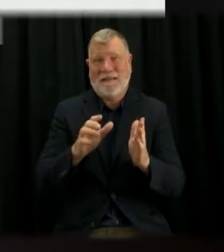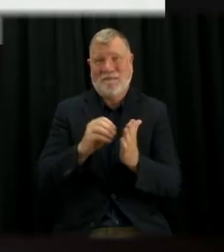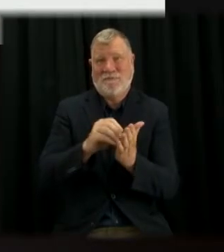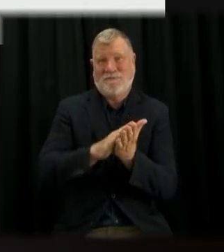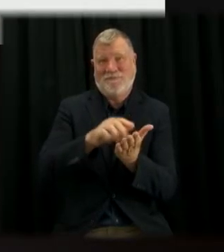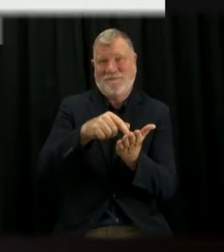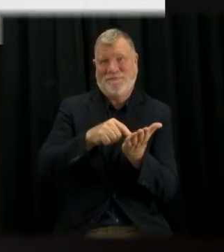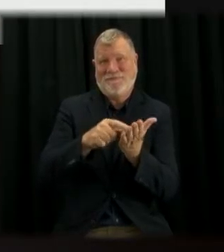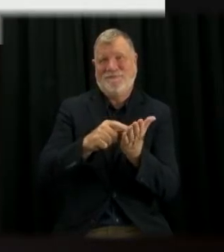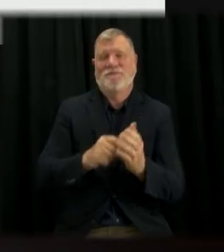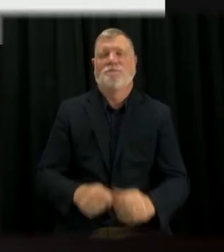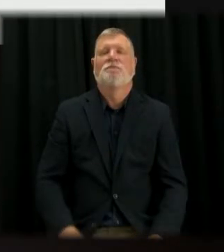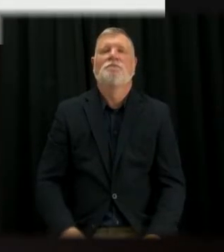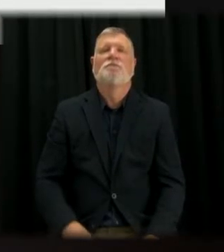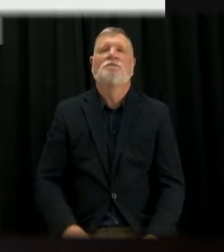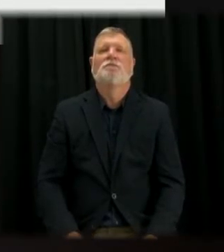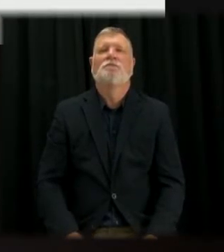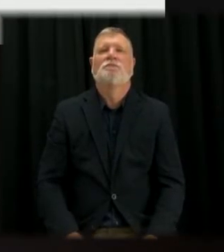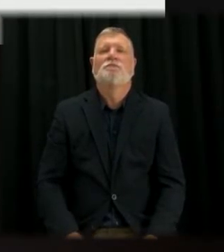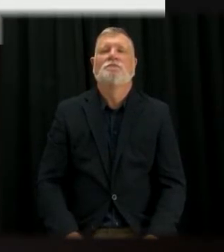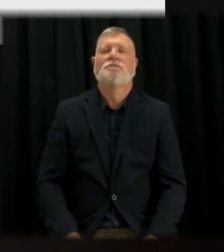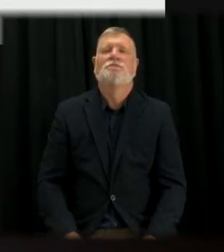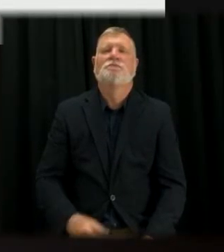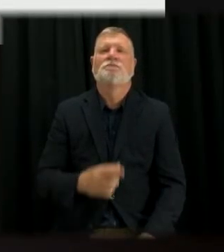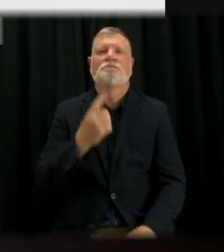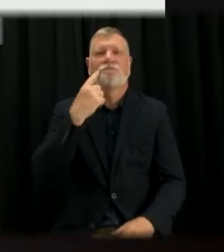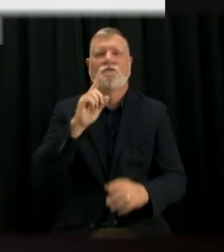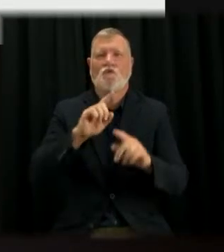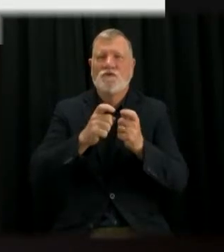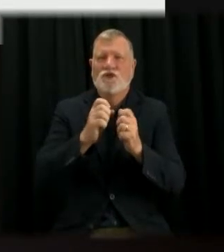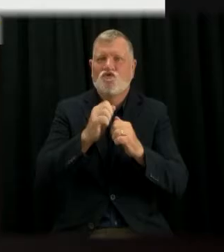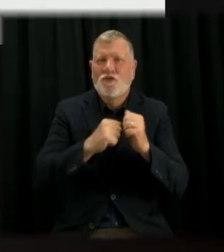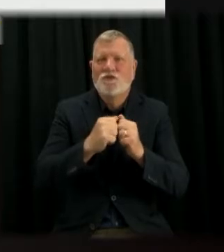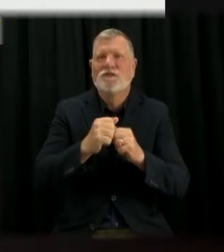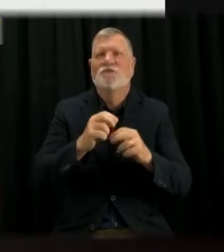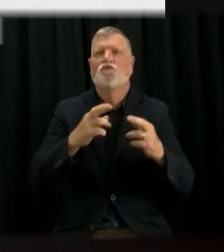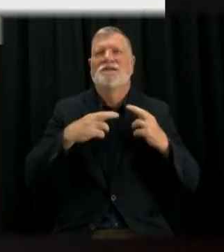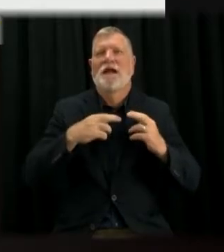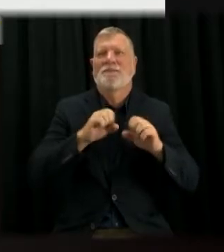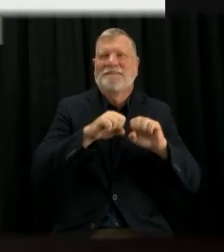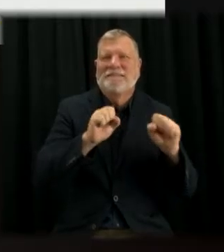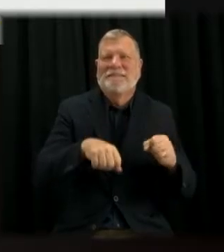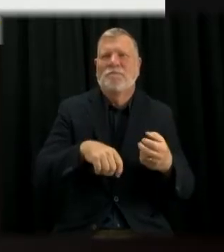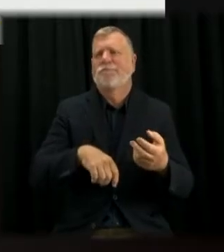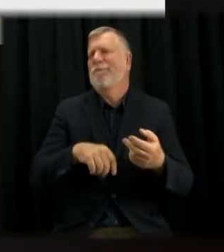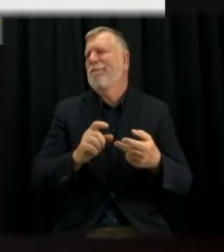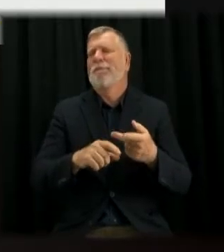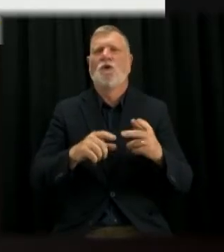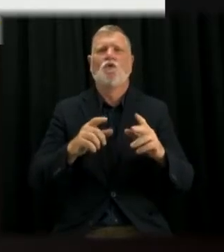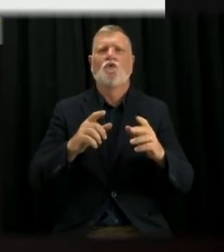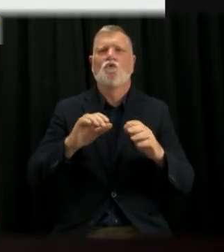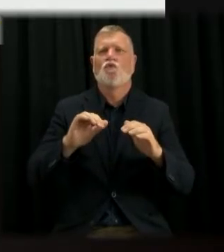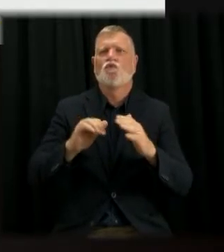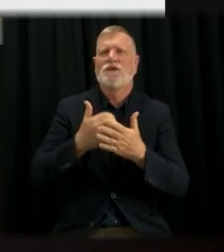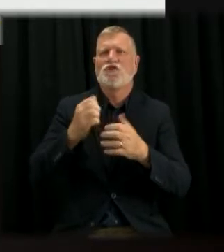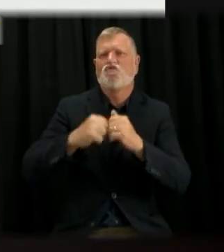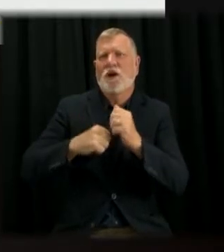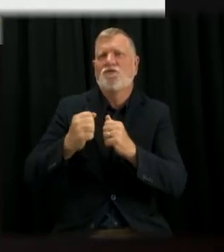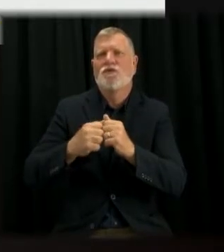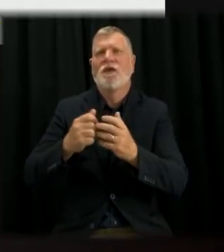a completar la revelación de eventos subsecuentes, reestructuración del sistema de retiro,